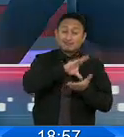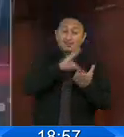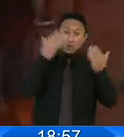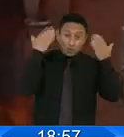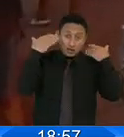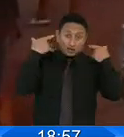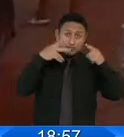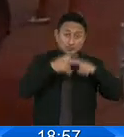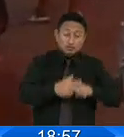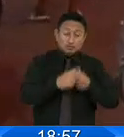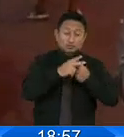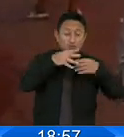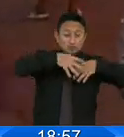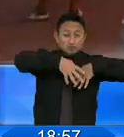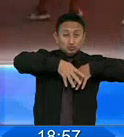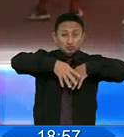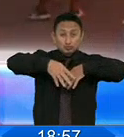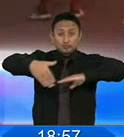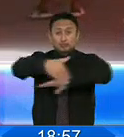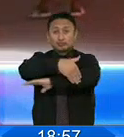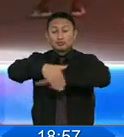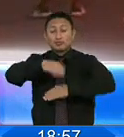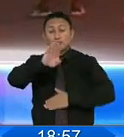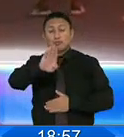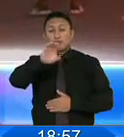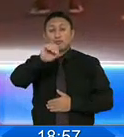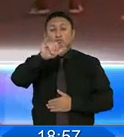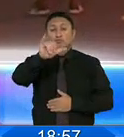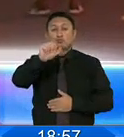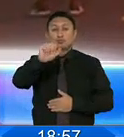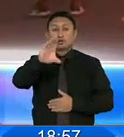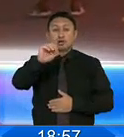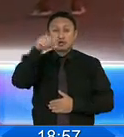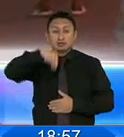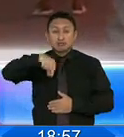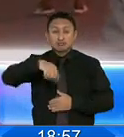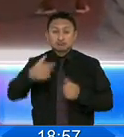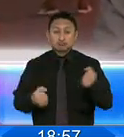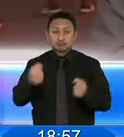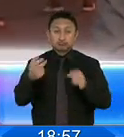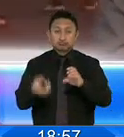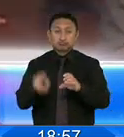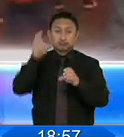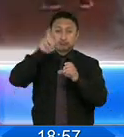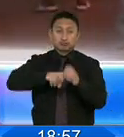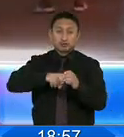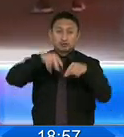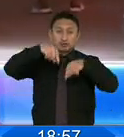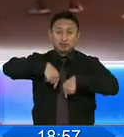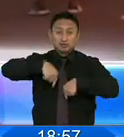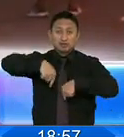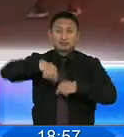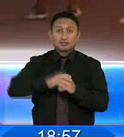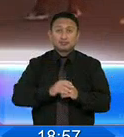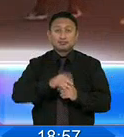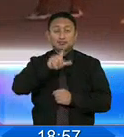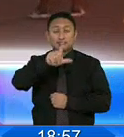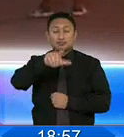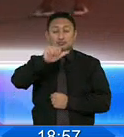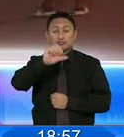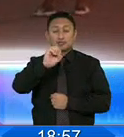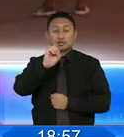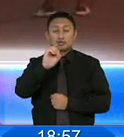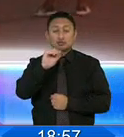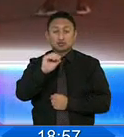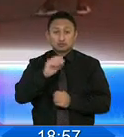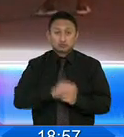específicamente en las calles Boyacá y 9 de octubre, donde se subió a un vehículo el candidato del movimiento Creo, la alianza con el Partido Social Cristiano,